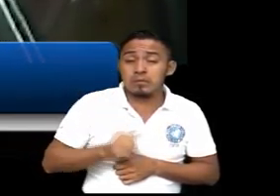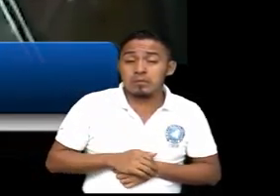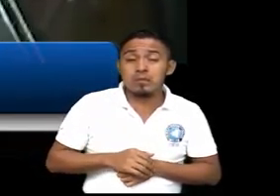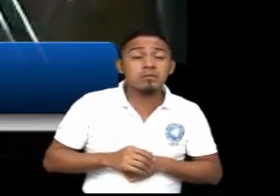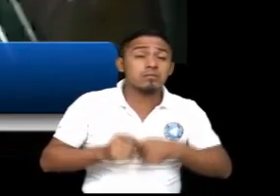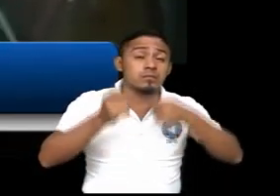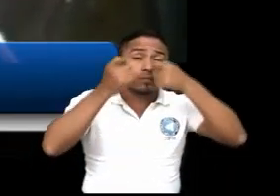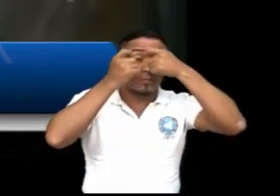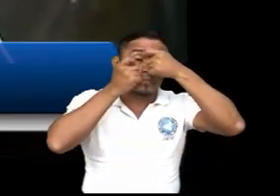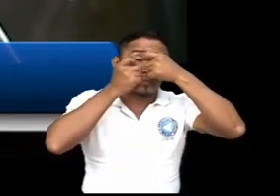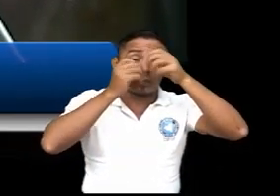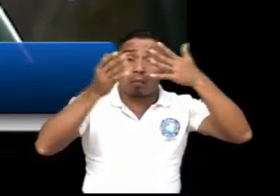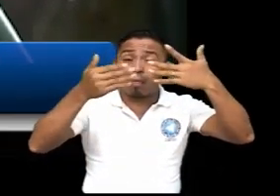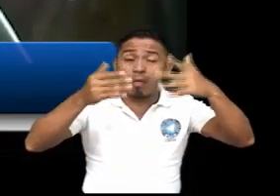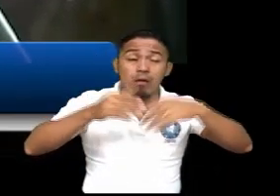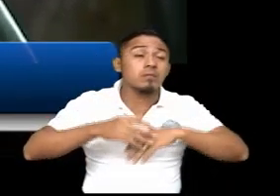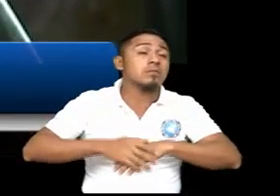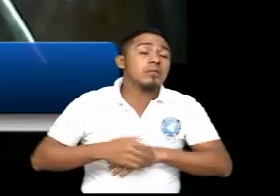tenía catarata,